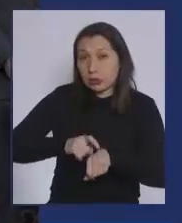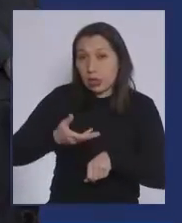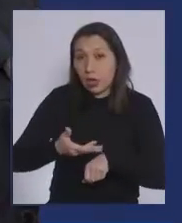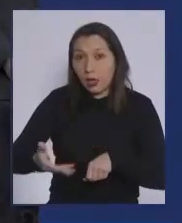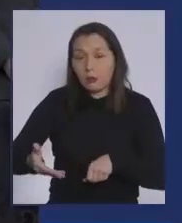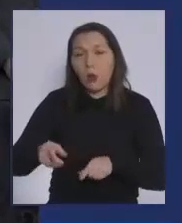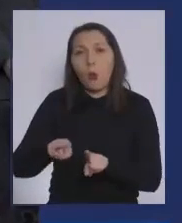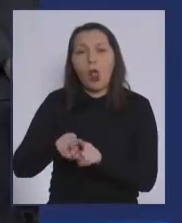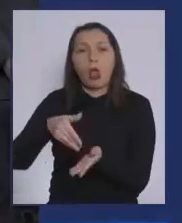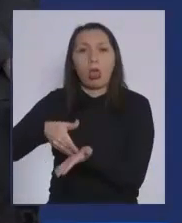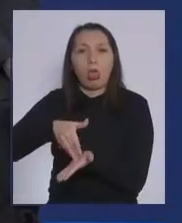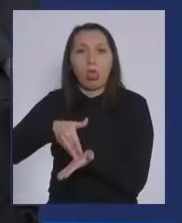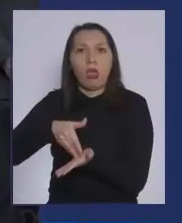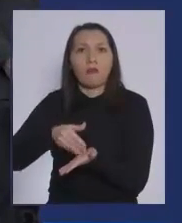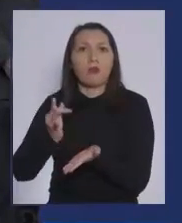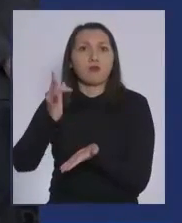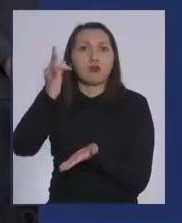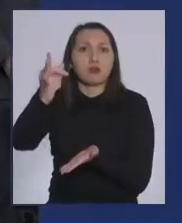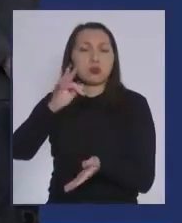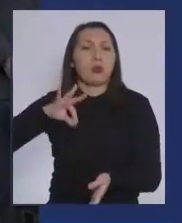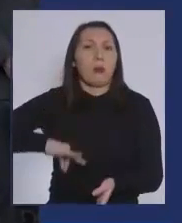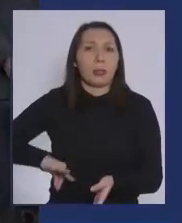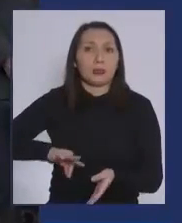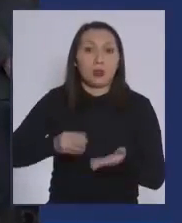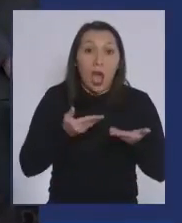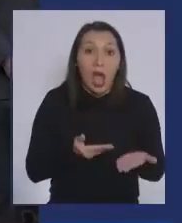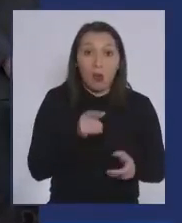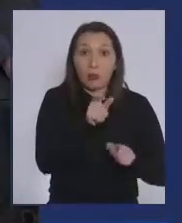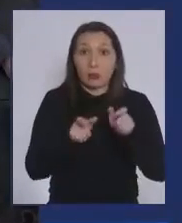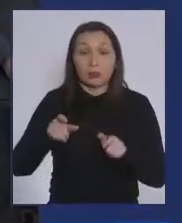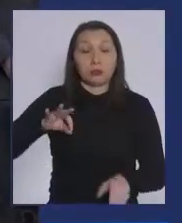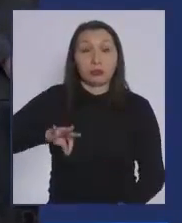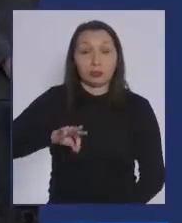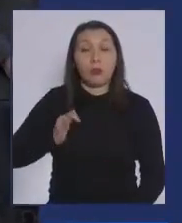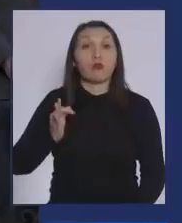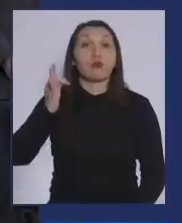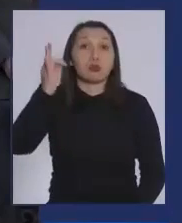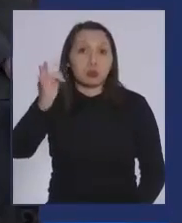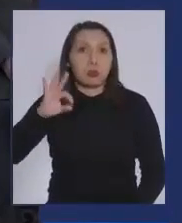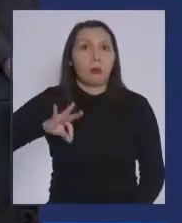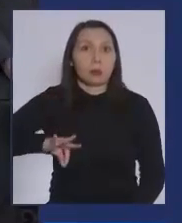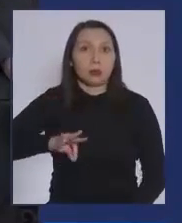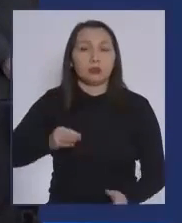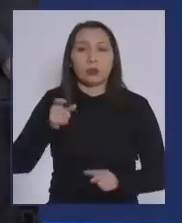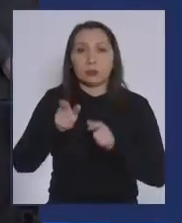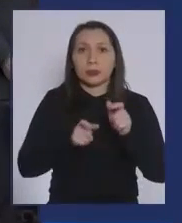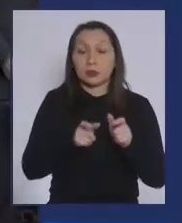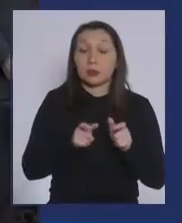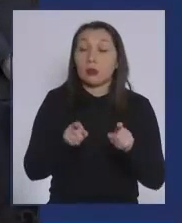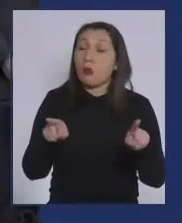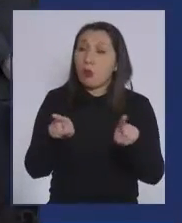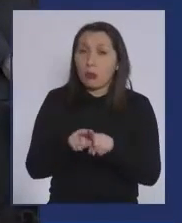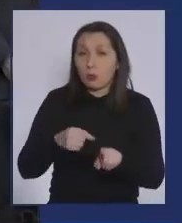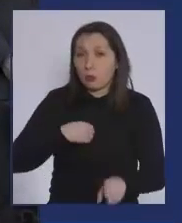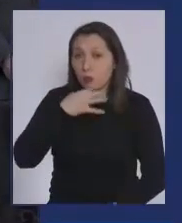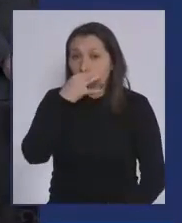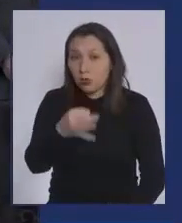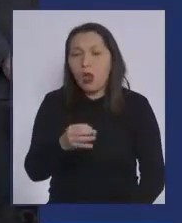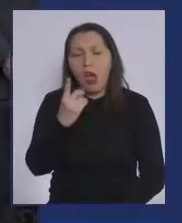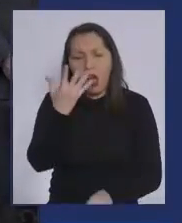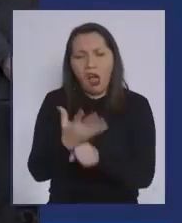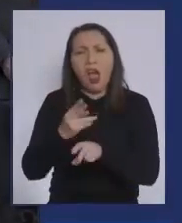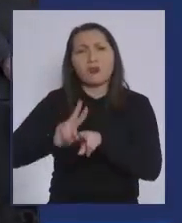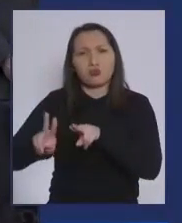debilitar las pensiones de los actuales pensiones y de los futuros pensionados tal como lo he dicho hay una